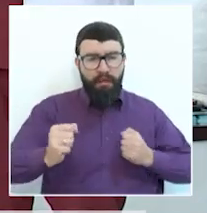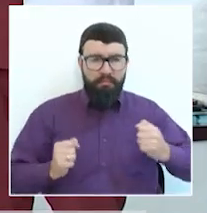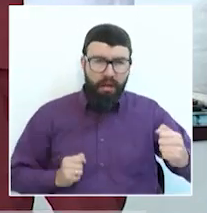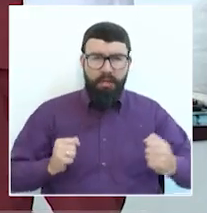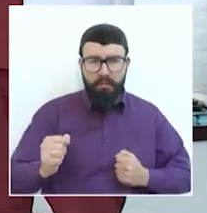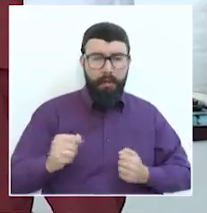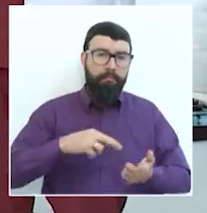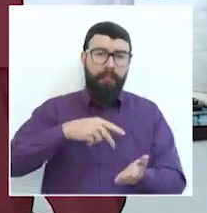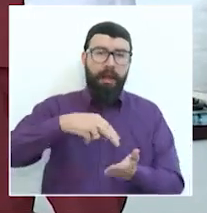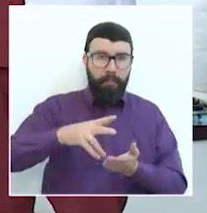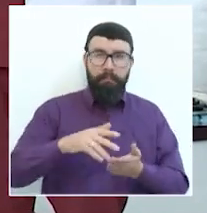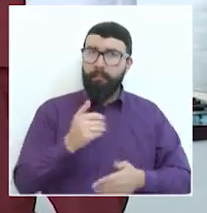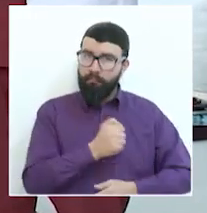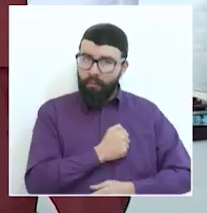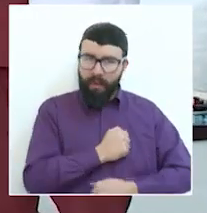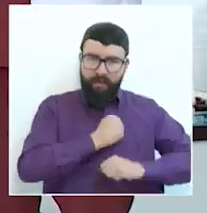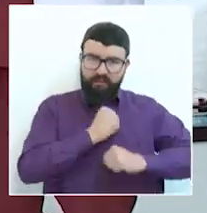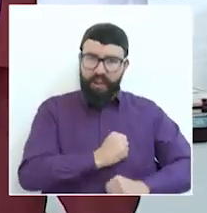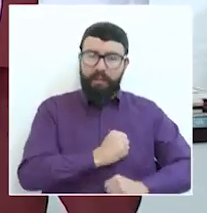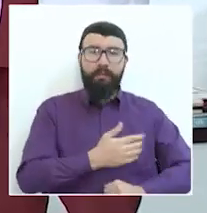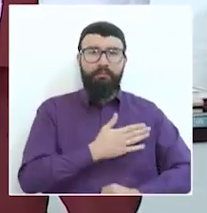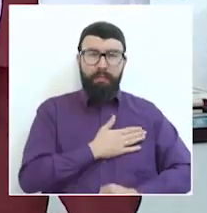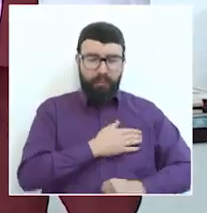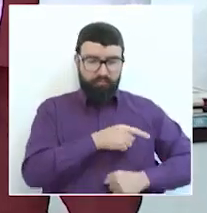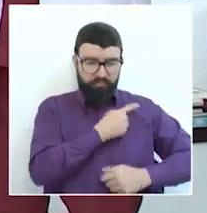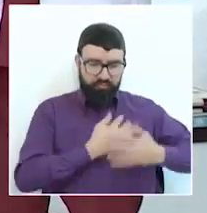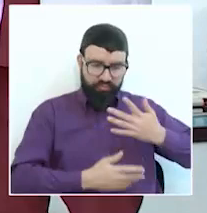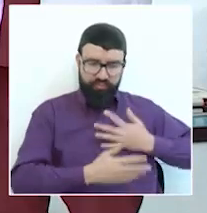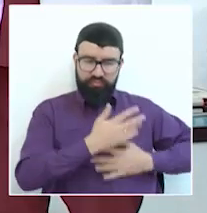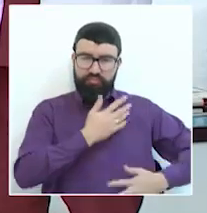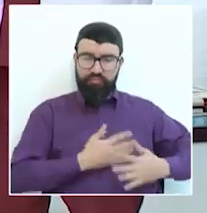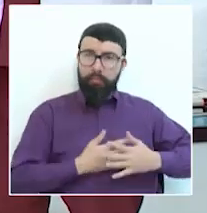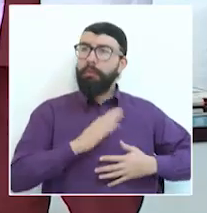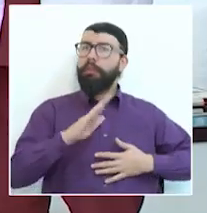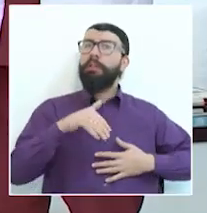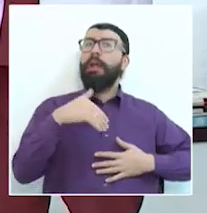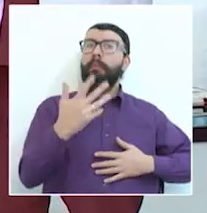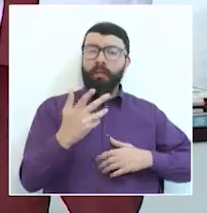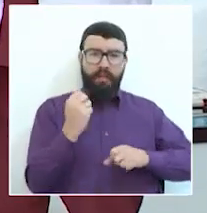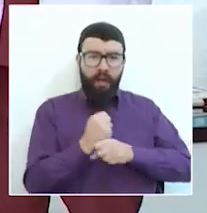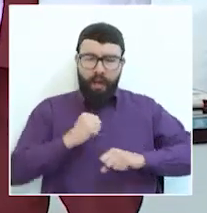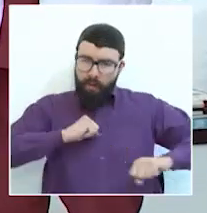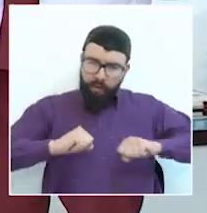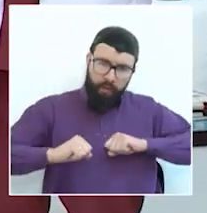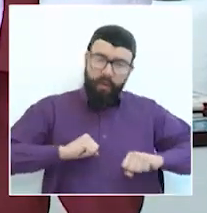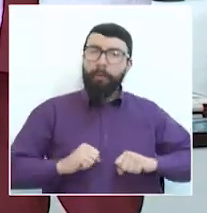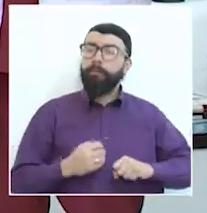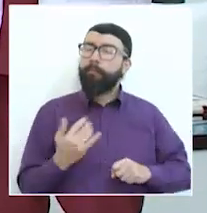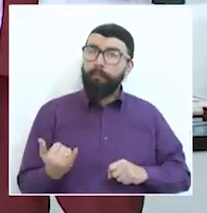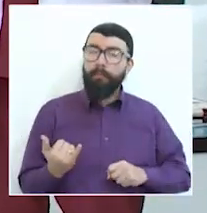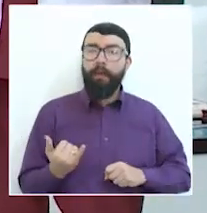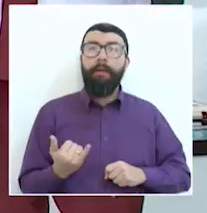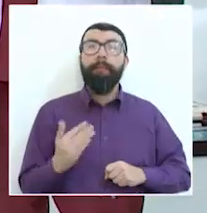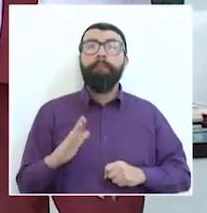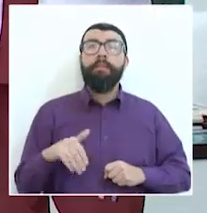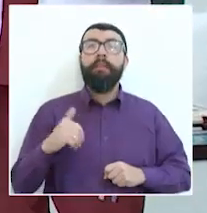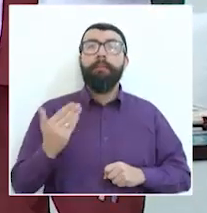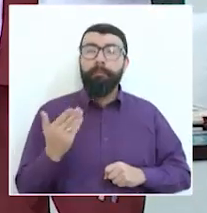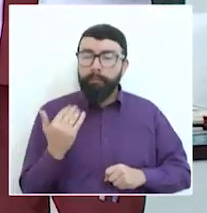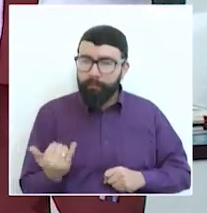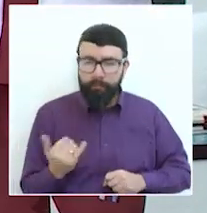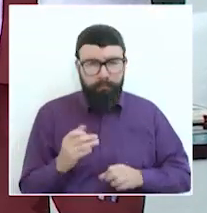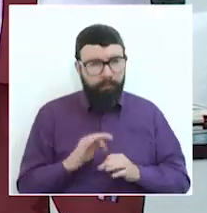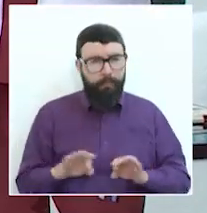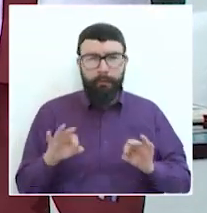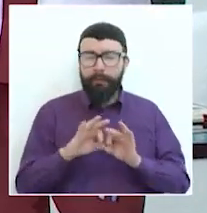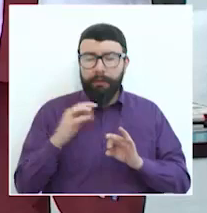Luego de esa parte cardiovascular, ¿sí? Que se puede trabajar más adelante de muchas formas, viene la parte postural, que es la más importante en